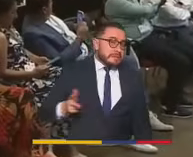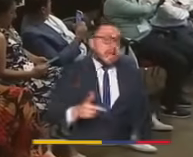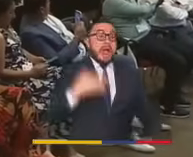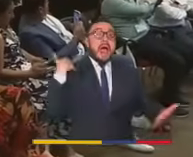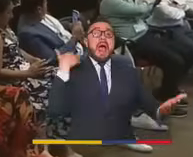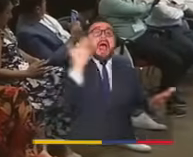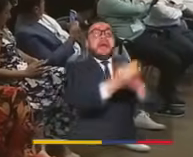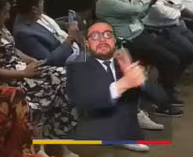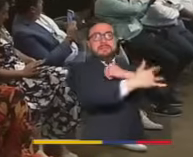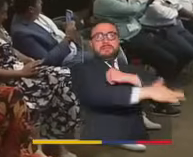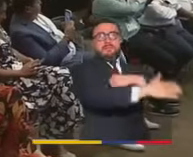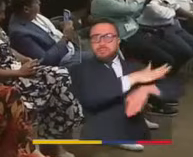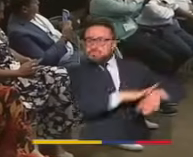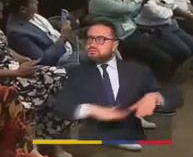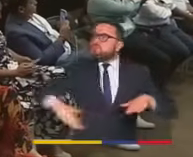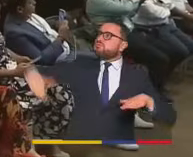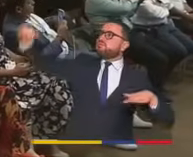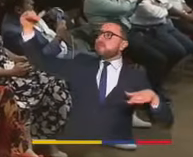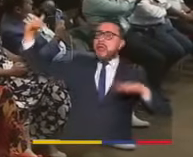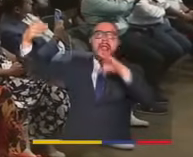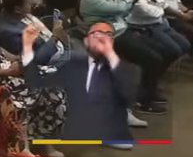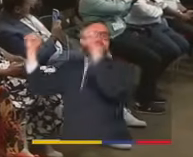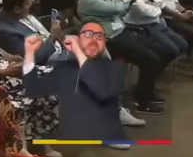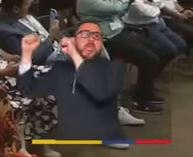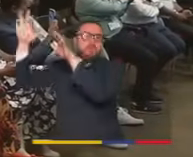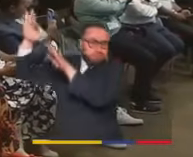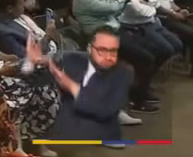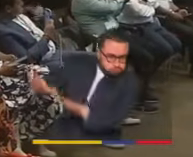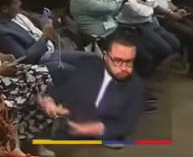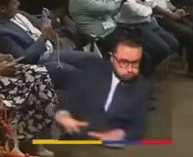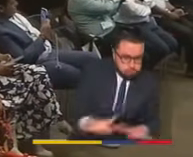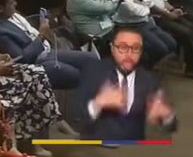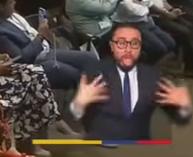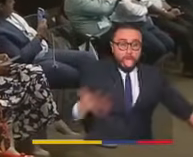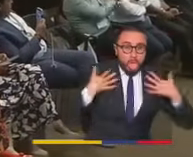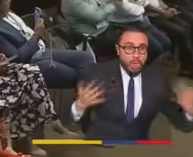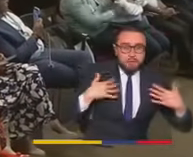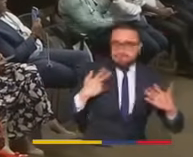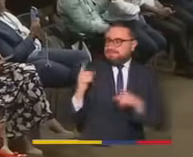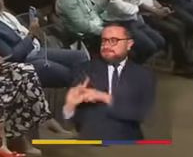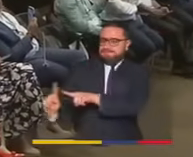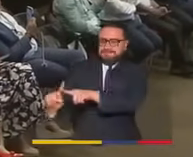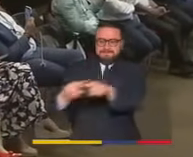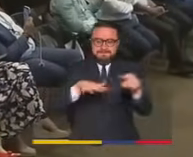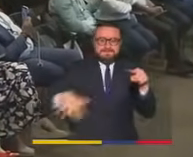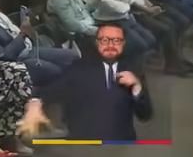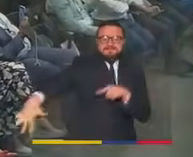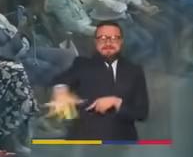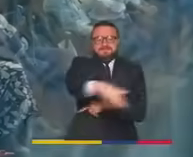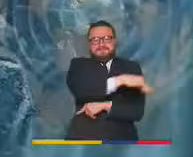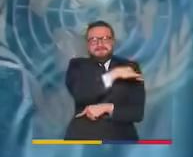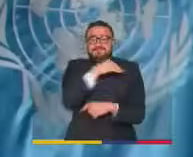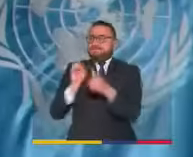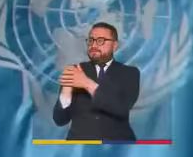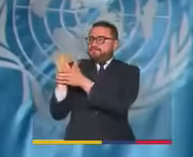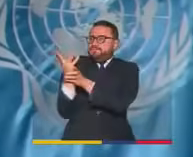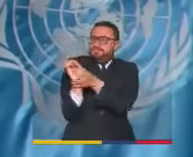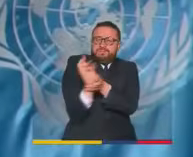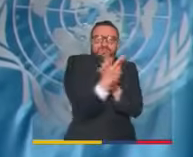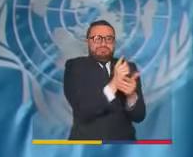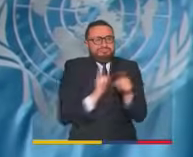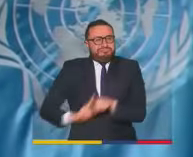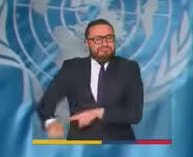tierra, con todas las vegetaciones, con todas las bellezas y